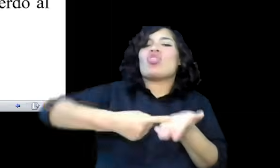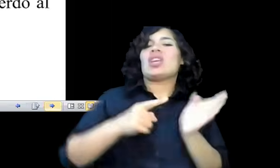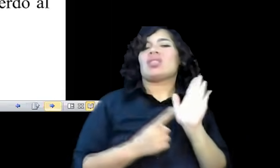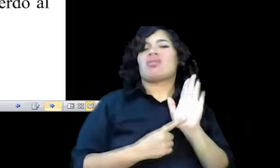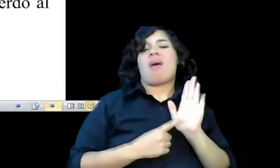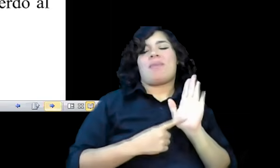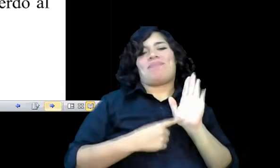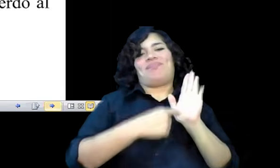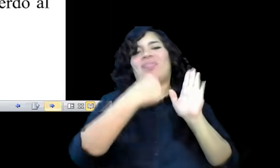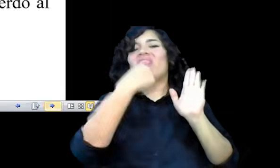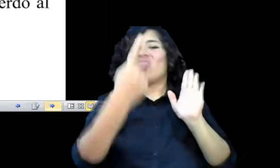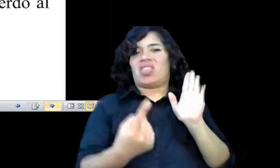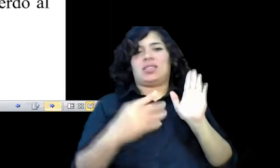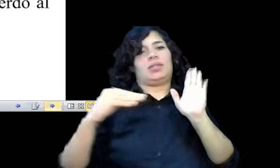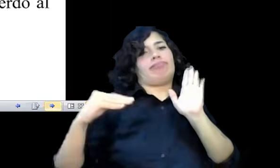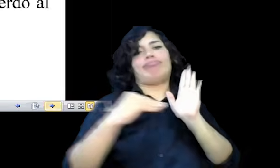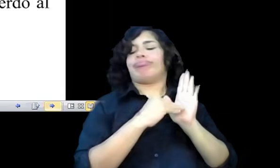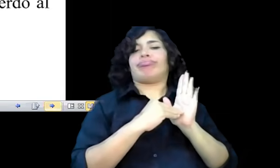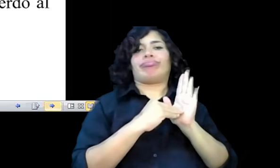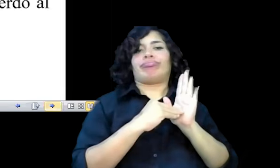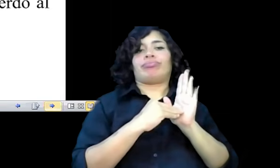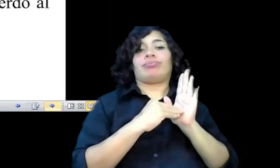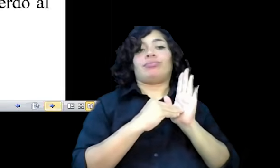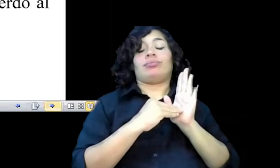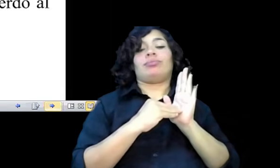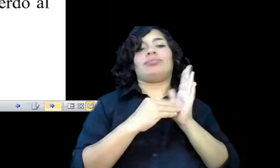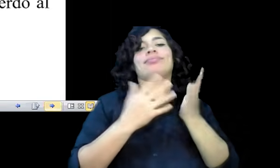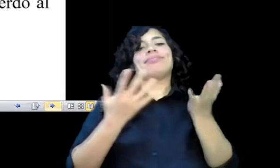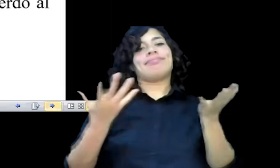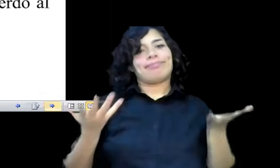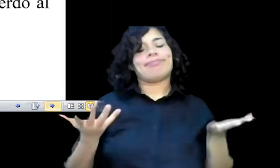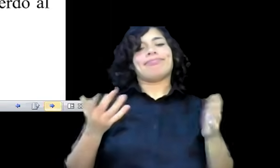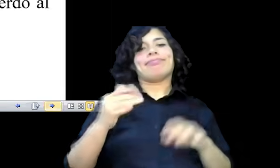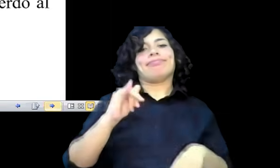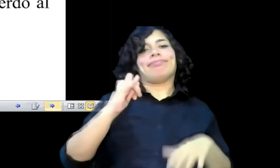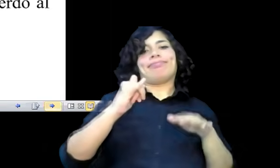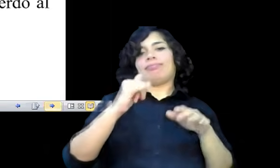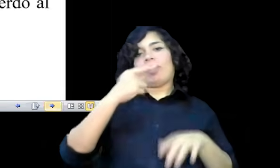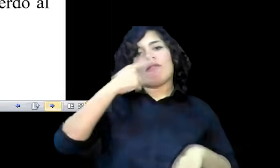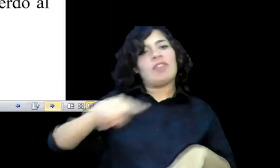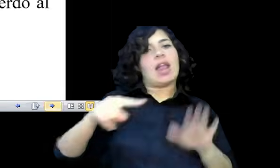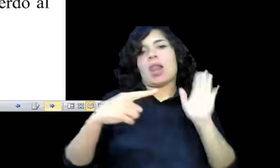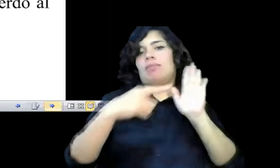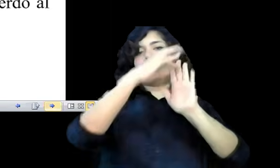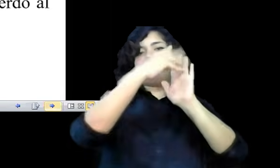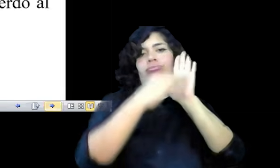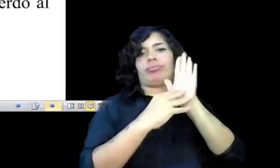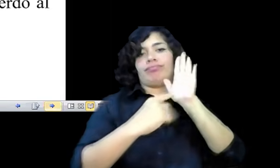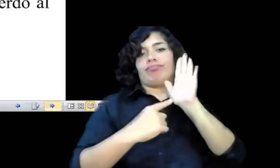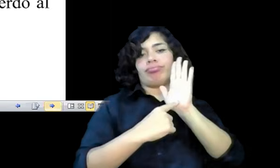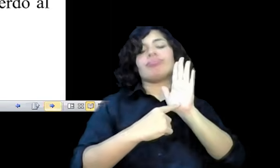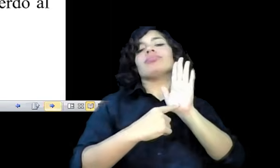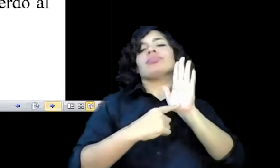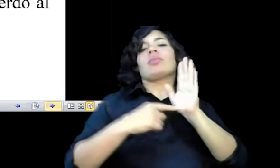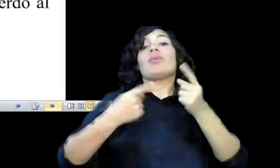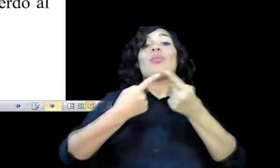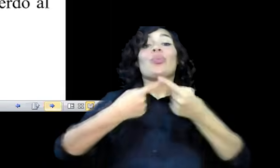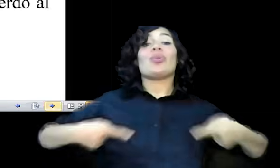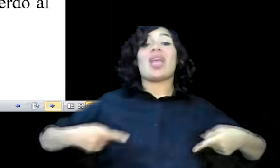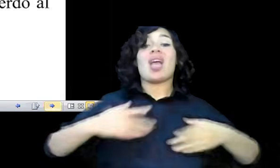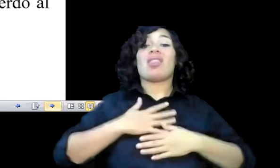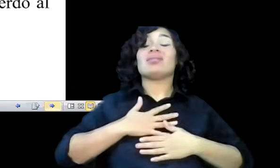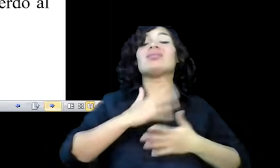se establezca que, como corolario, ¿sí? de todo el dictamen, que son bienes incluidos en el